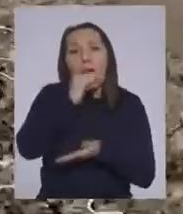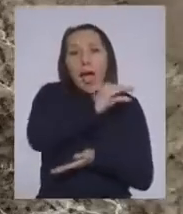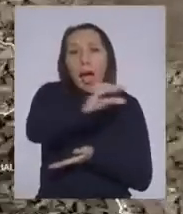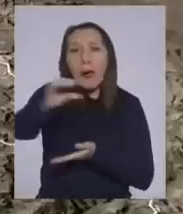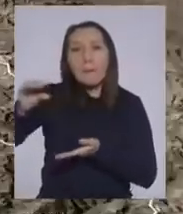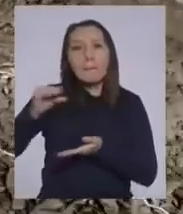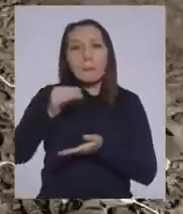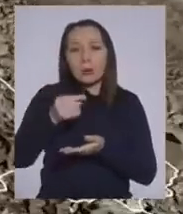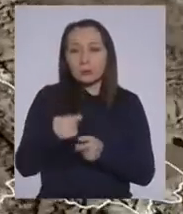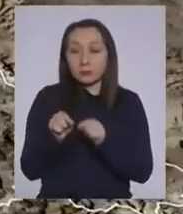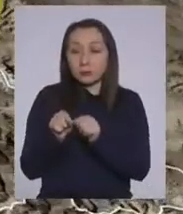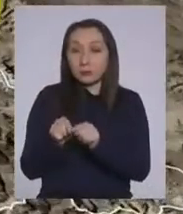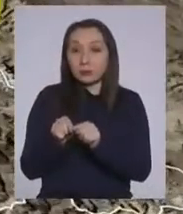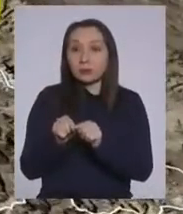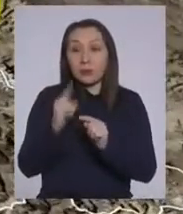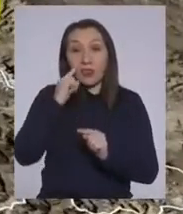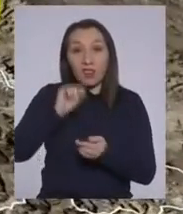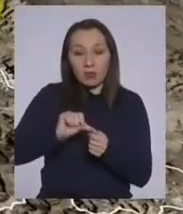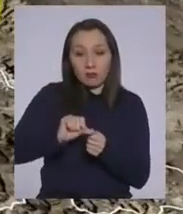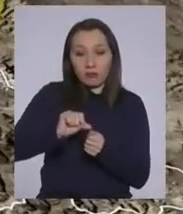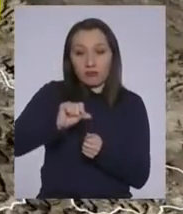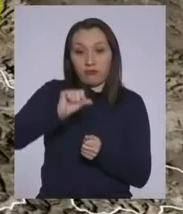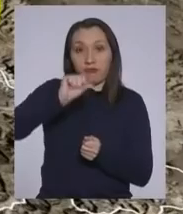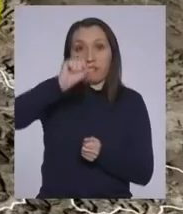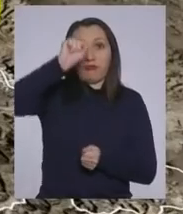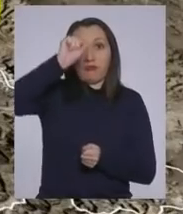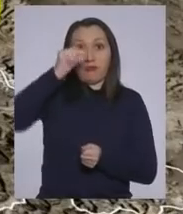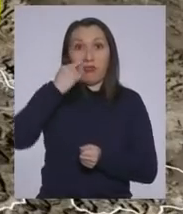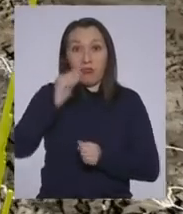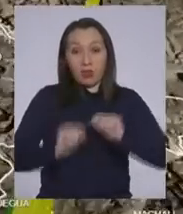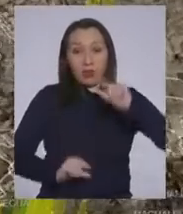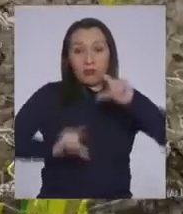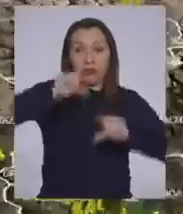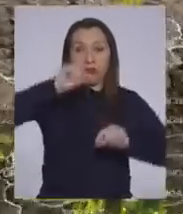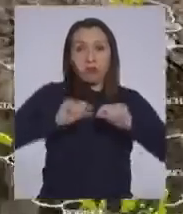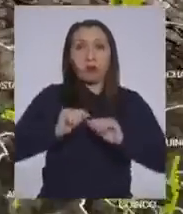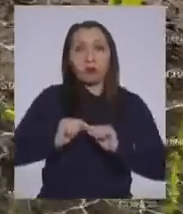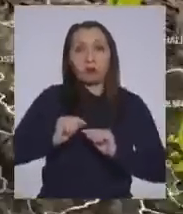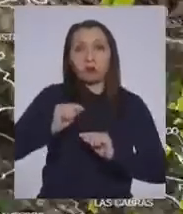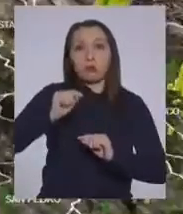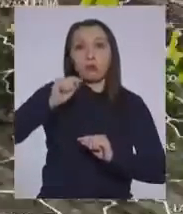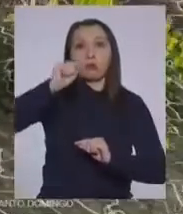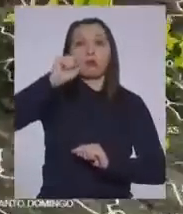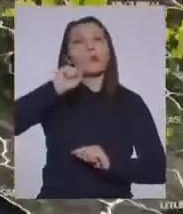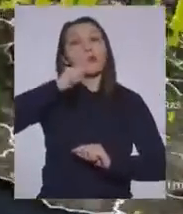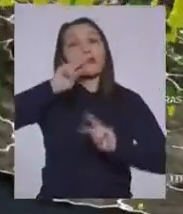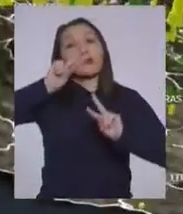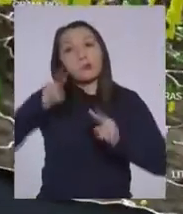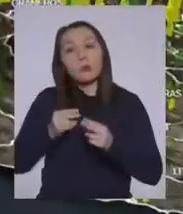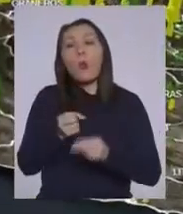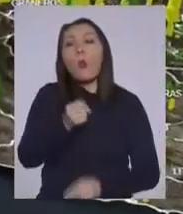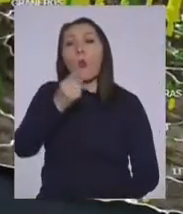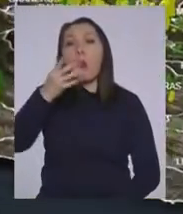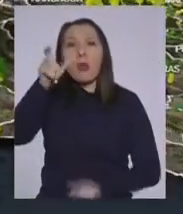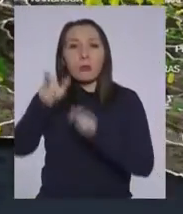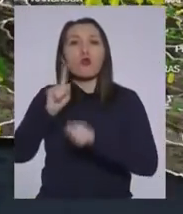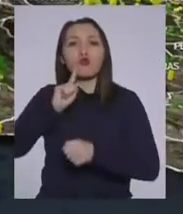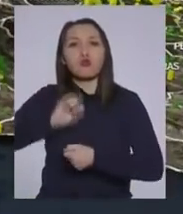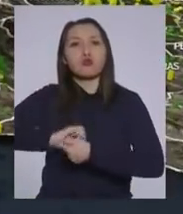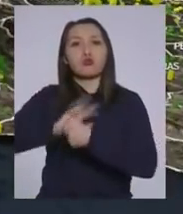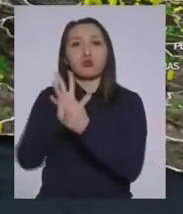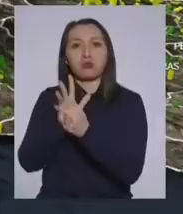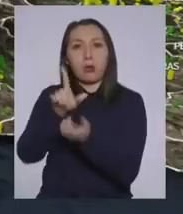rurales. La altura de cada uno de estos cuadrantes equivale a lo que es la cantidad de casos que están presentes